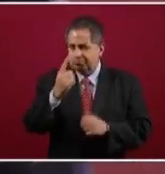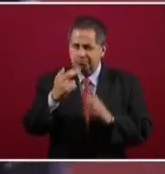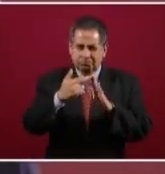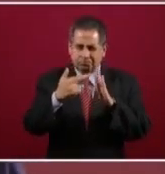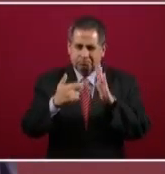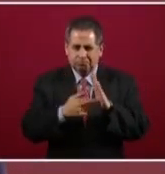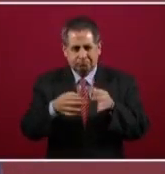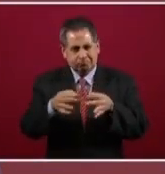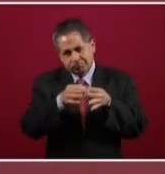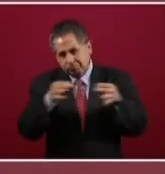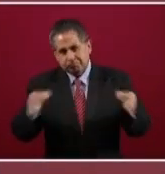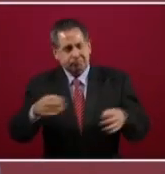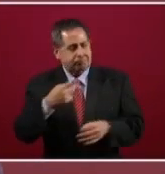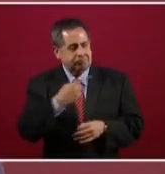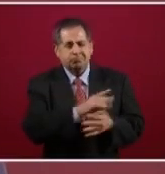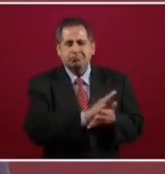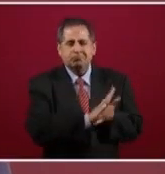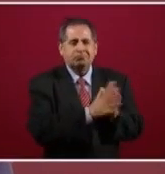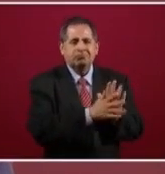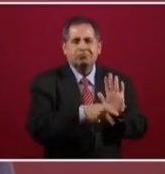del AMPA del periodismo?